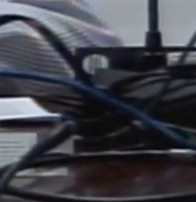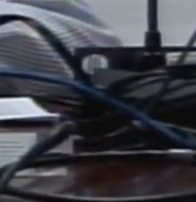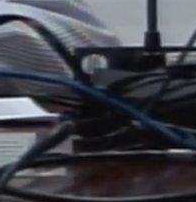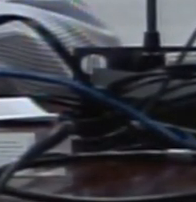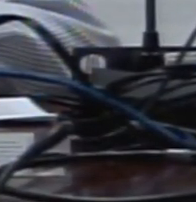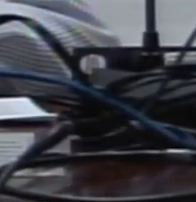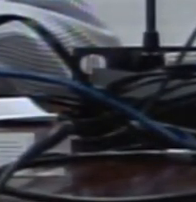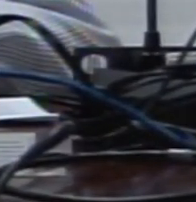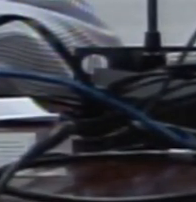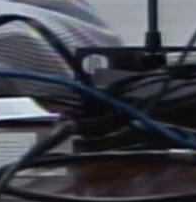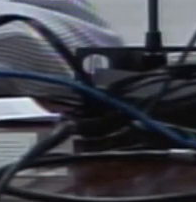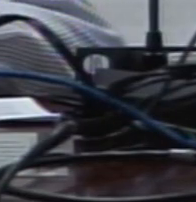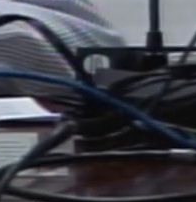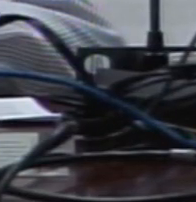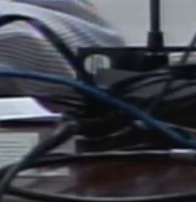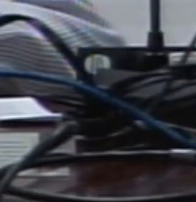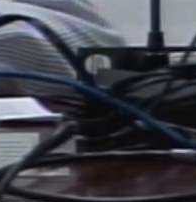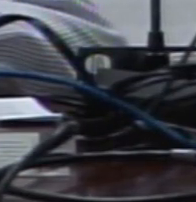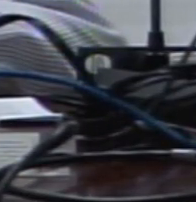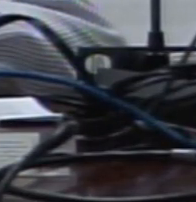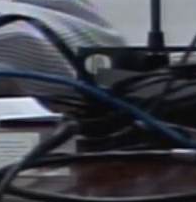población, en las personas con discapacidad.